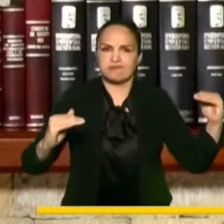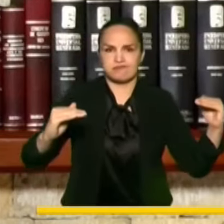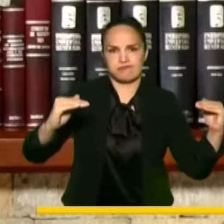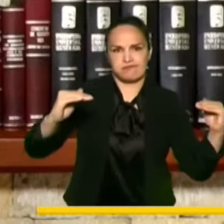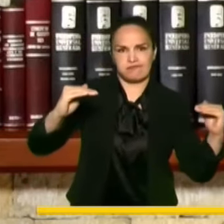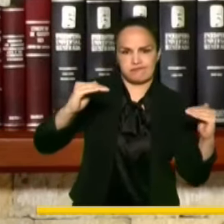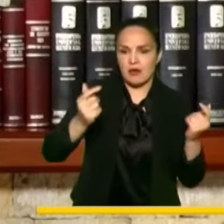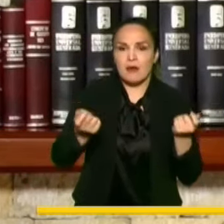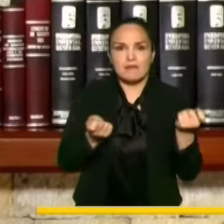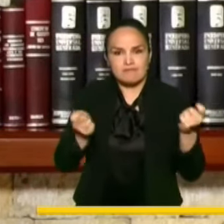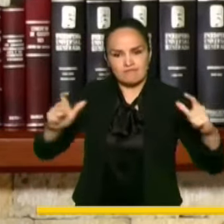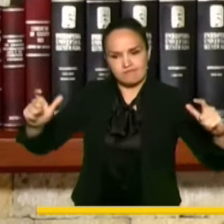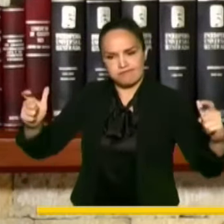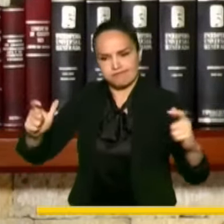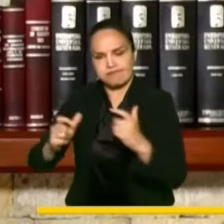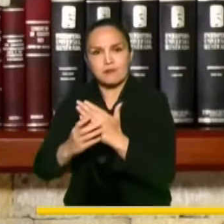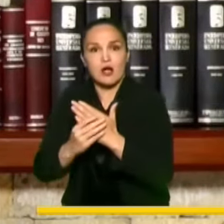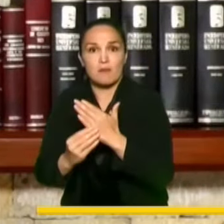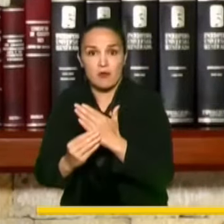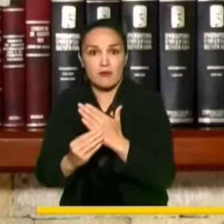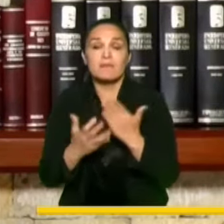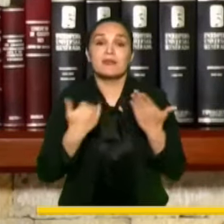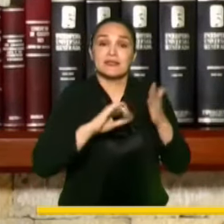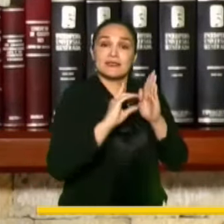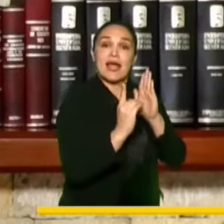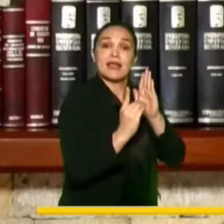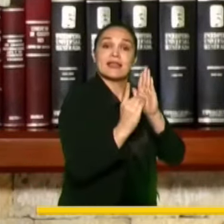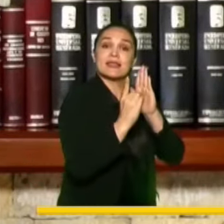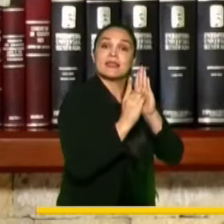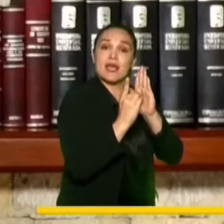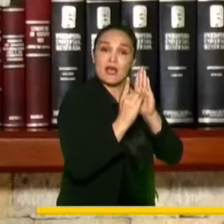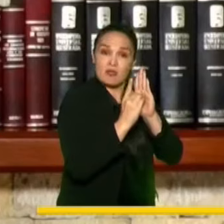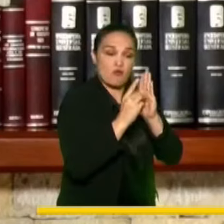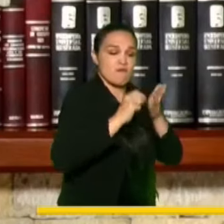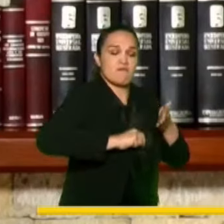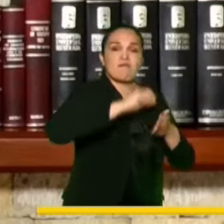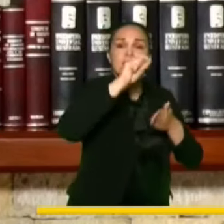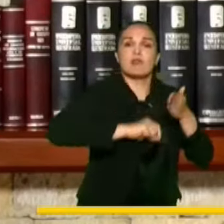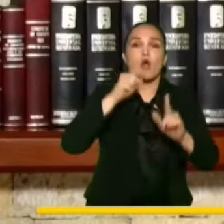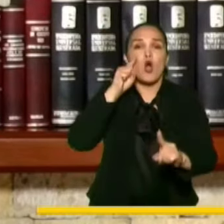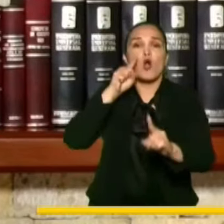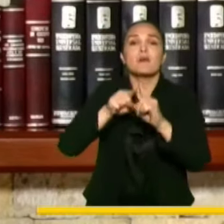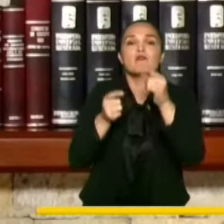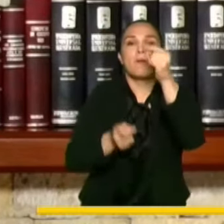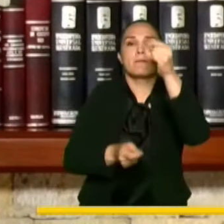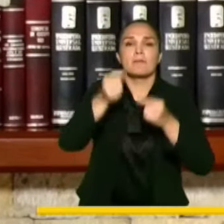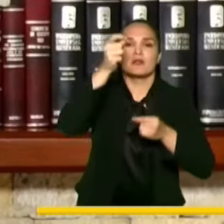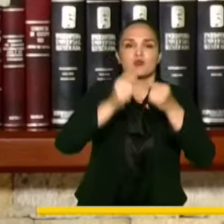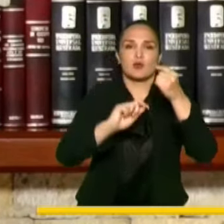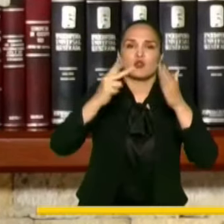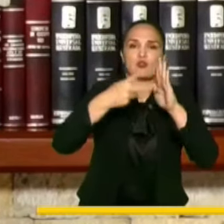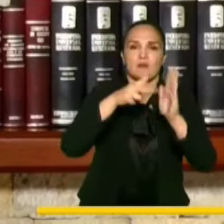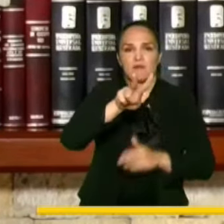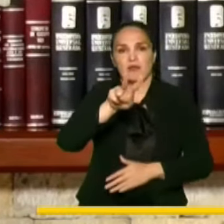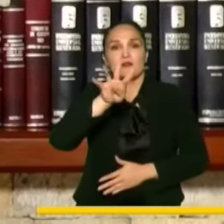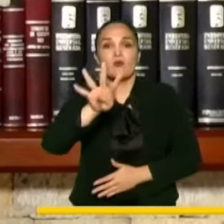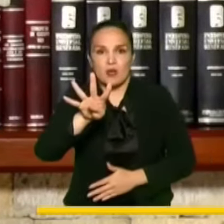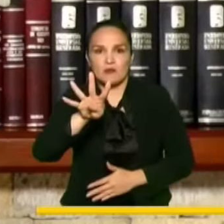Hemos firmado el decreto de liquidación del presupuesto del año 2024. Allí inicia